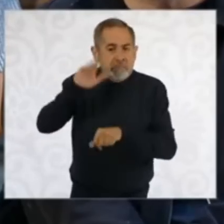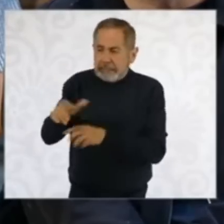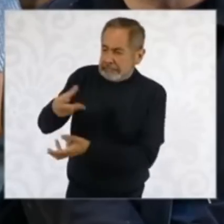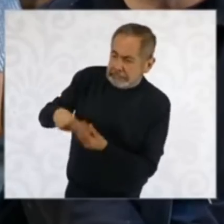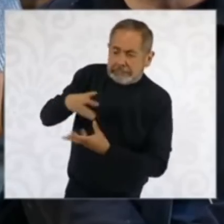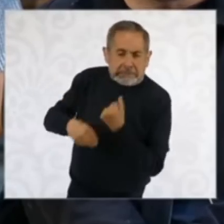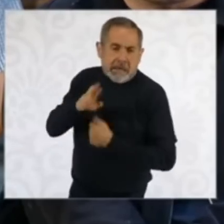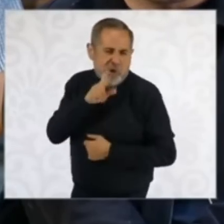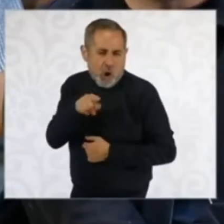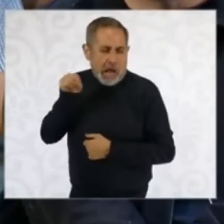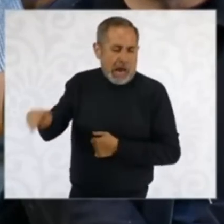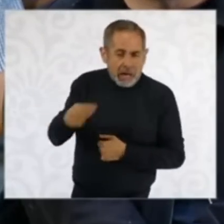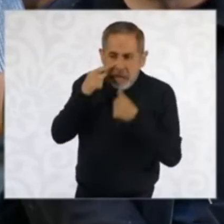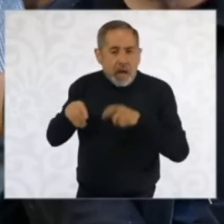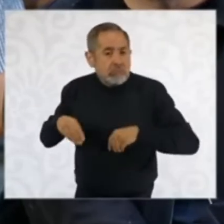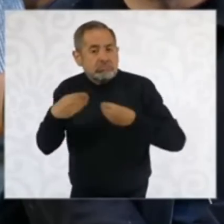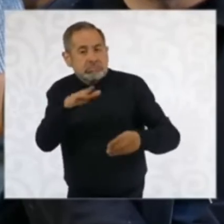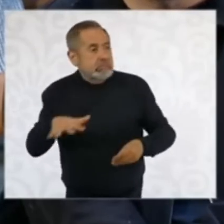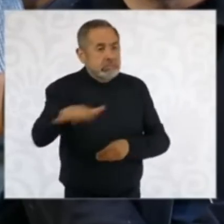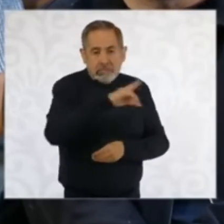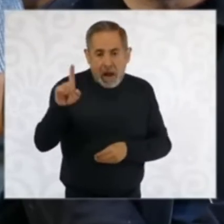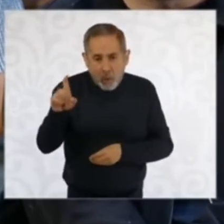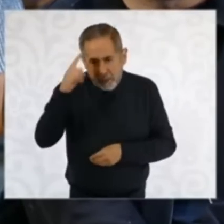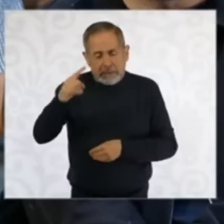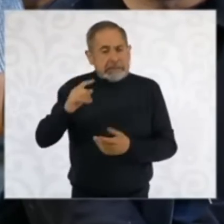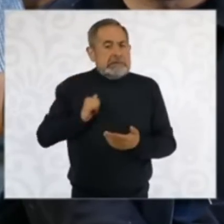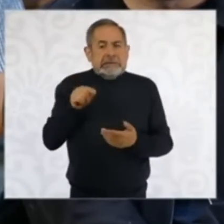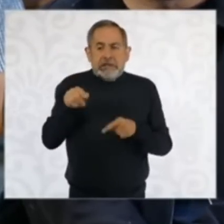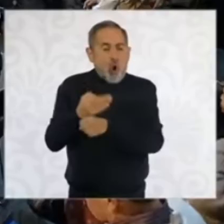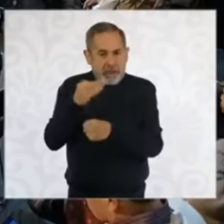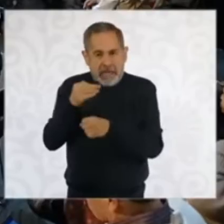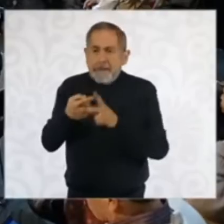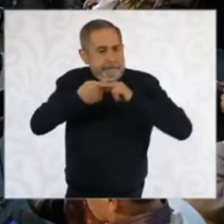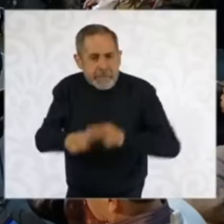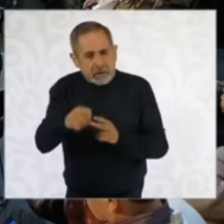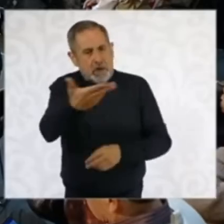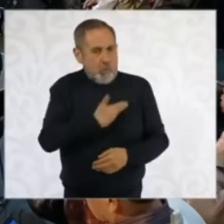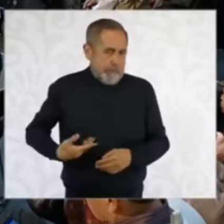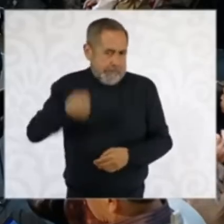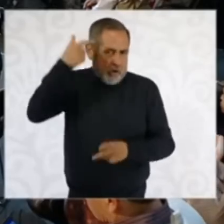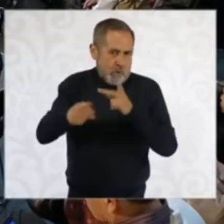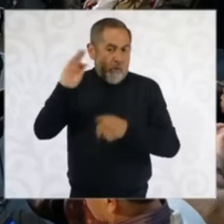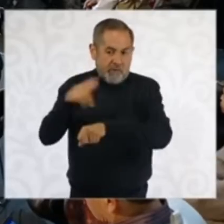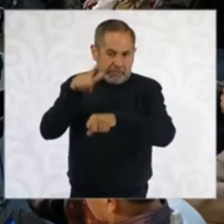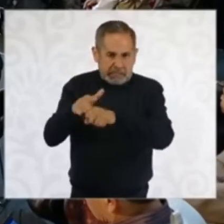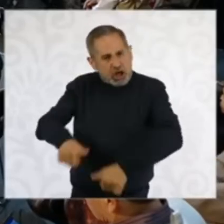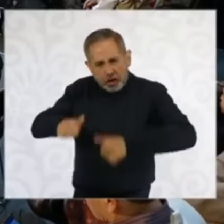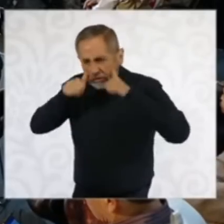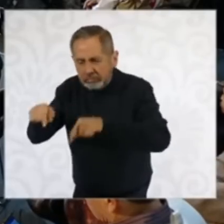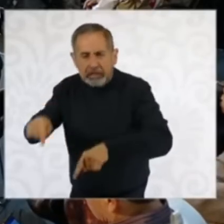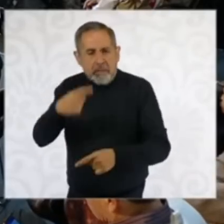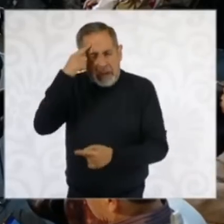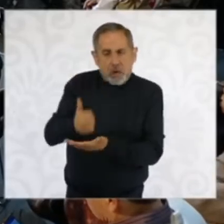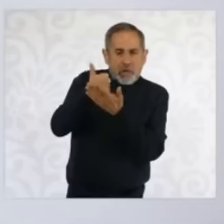sostenibles y garantizar el acceso al agua para la población al aprovechar el momento en el que inicia un nuevo gobierno federal y en la Ciudad de